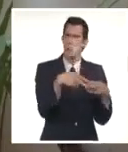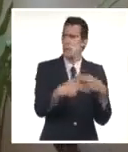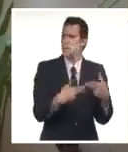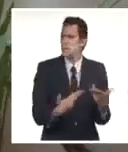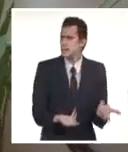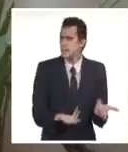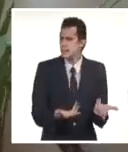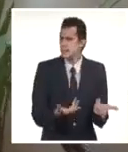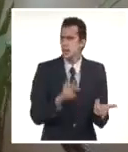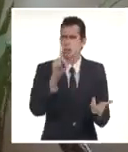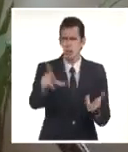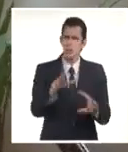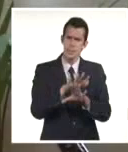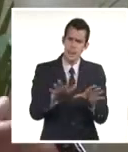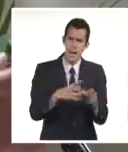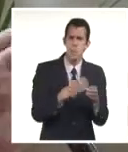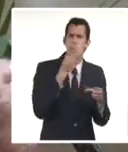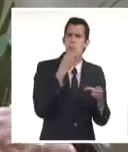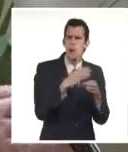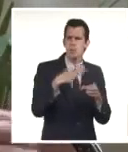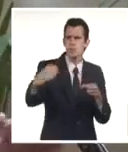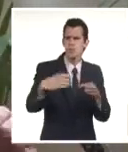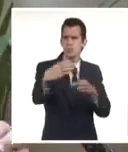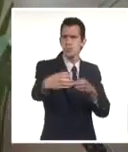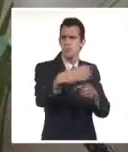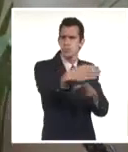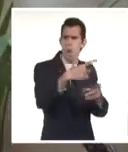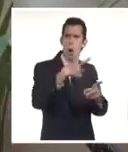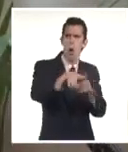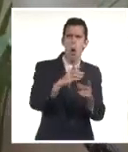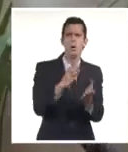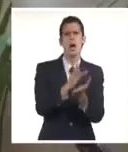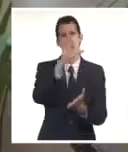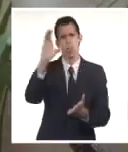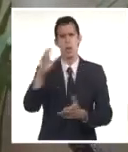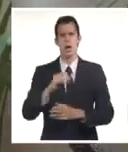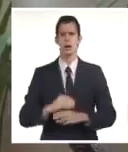lunes los niños de esa escuela y sus maestros en otro grupo de instalaciones